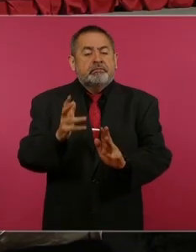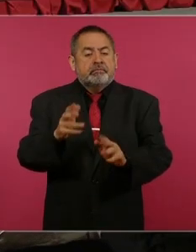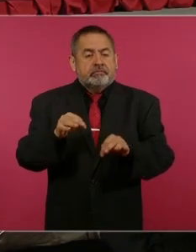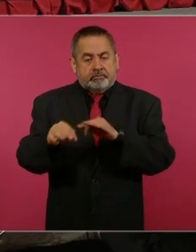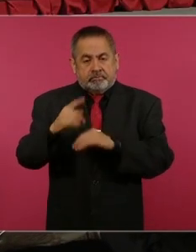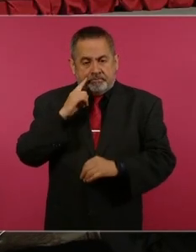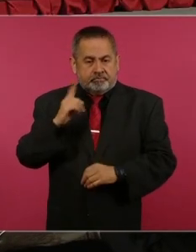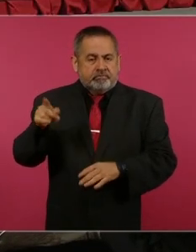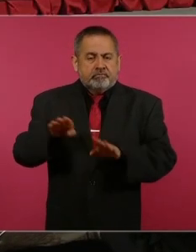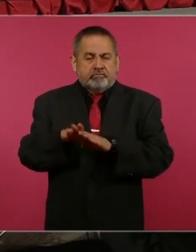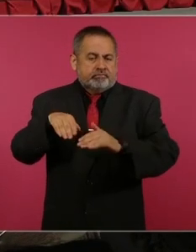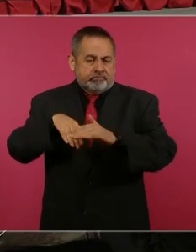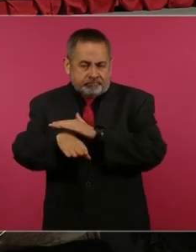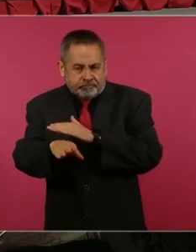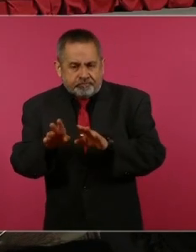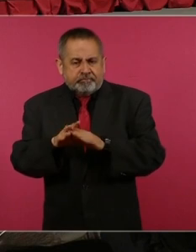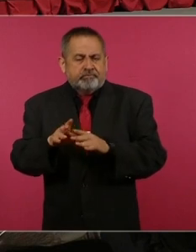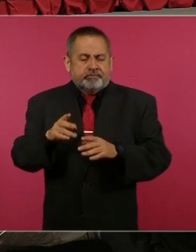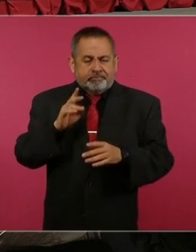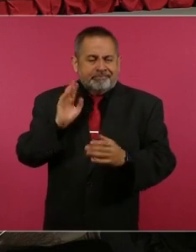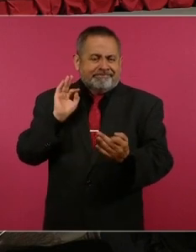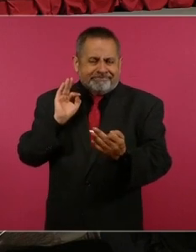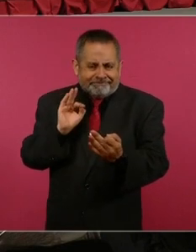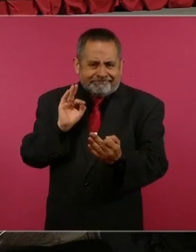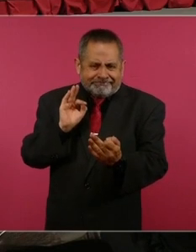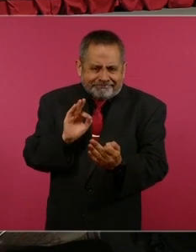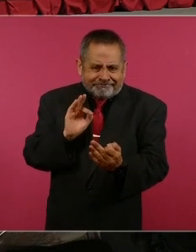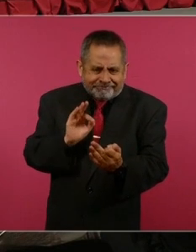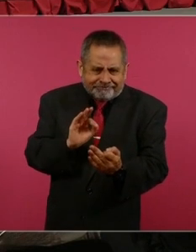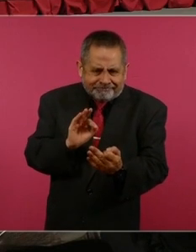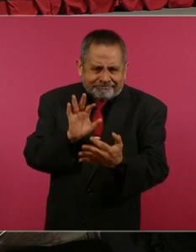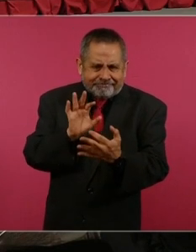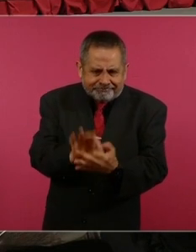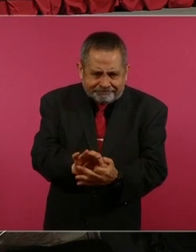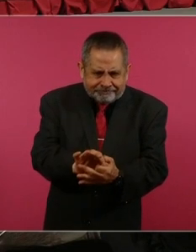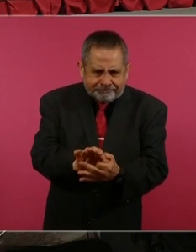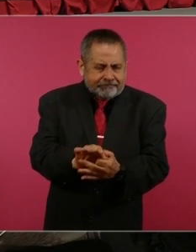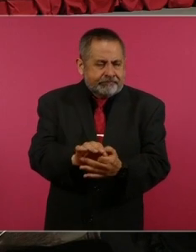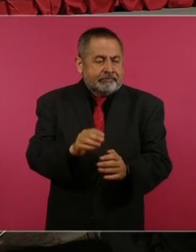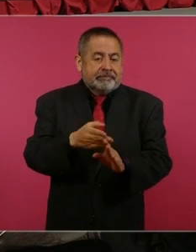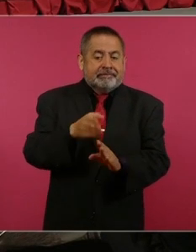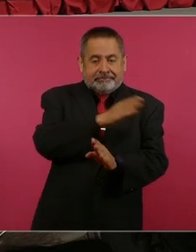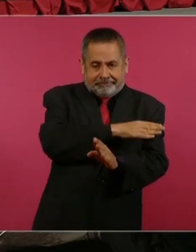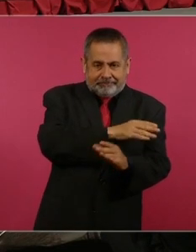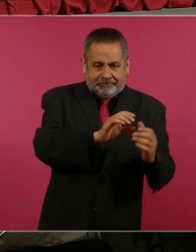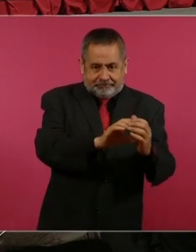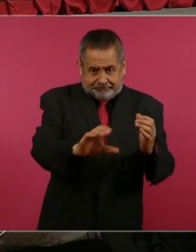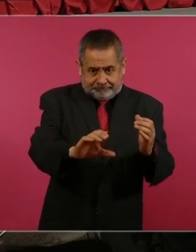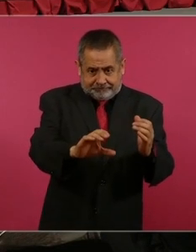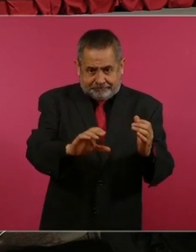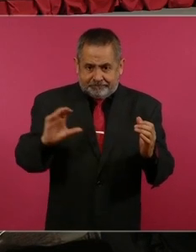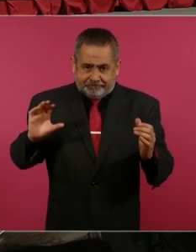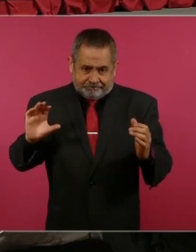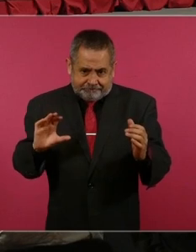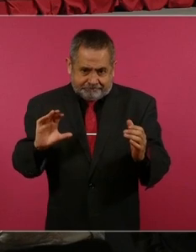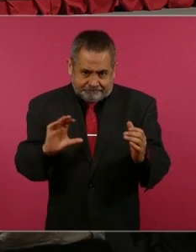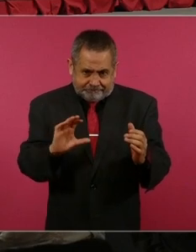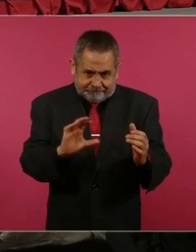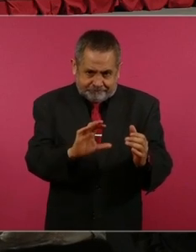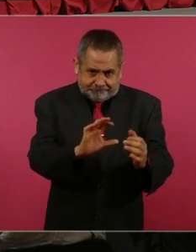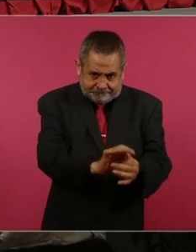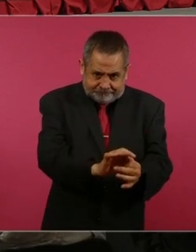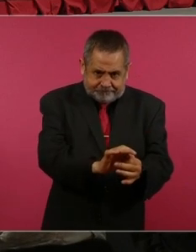llaman galerías de acceso para poder acercarnos y conectar con las galerías antiguas, pero para eso tenemos que controlar dos